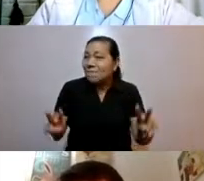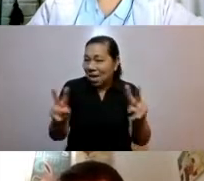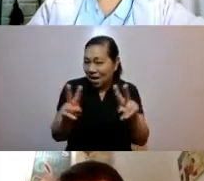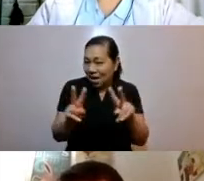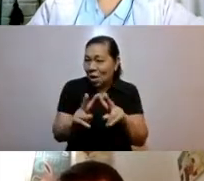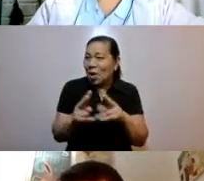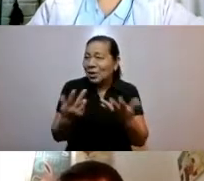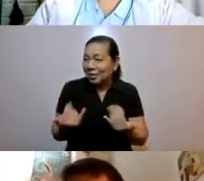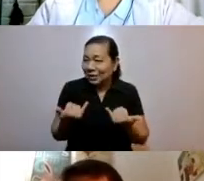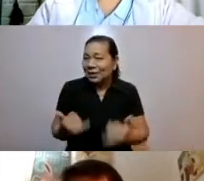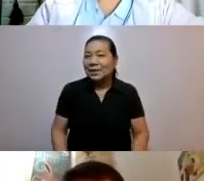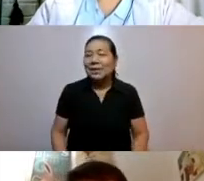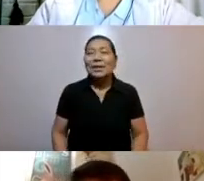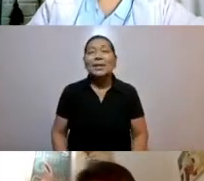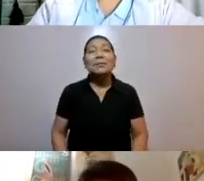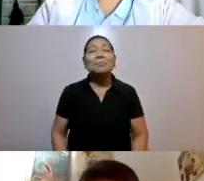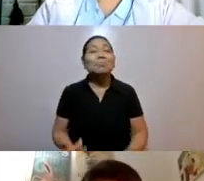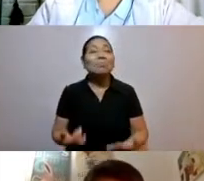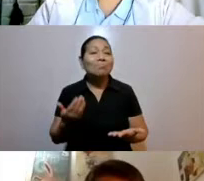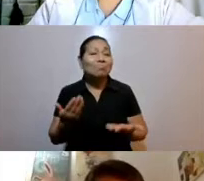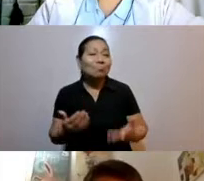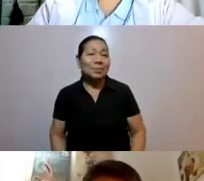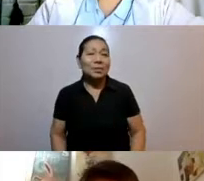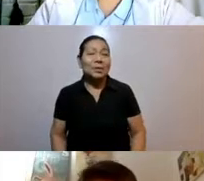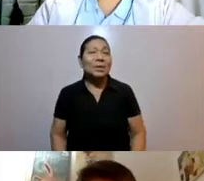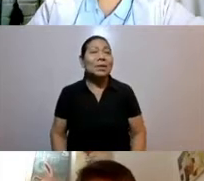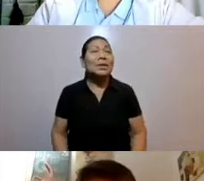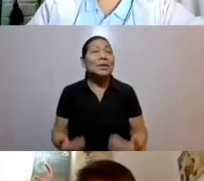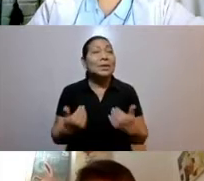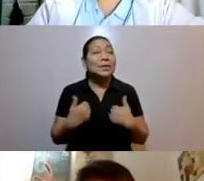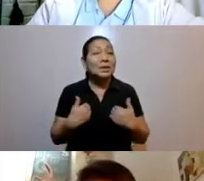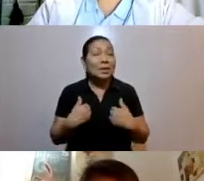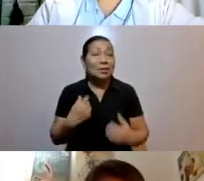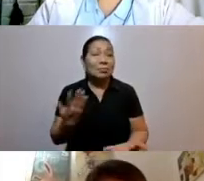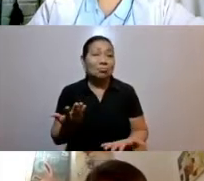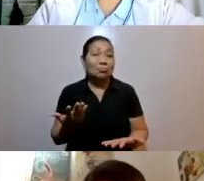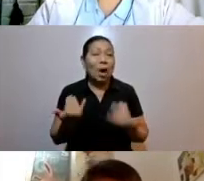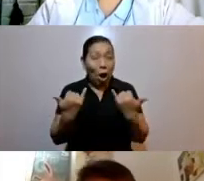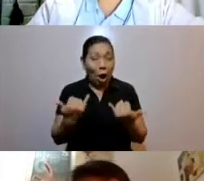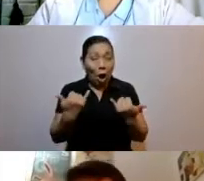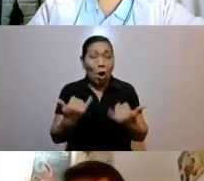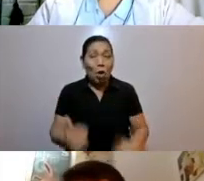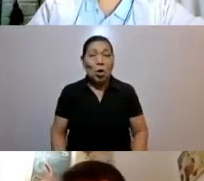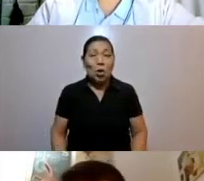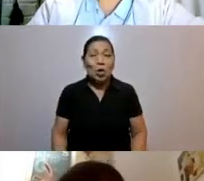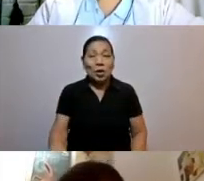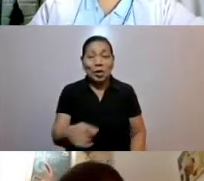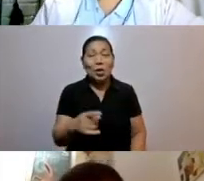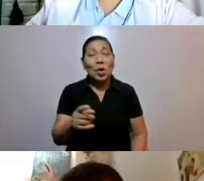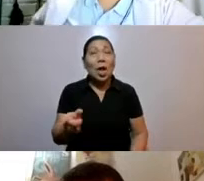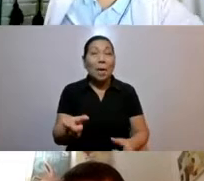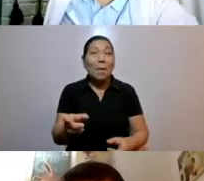contexto del tipo de sexualidad que tienen en la actualidad nuestros pacientes